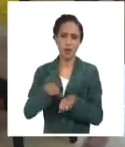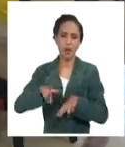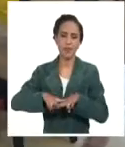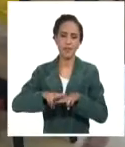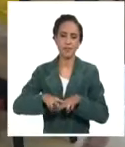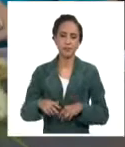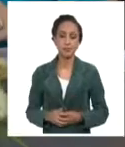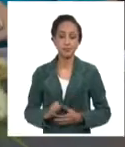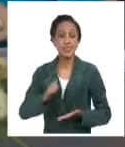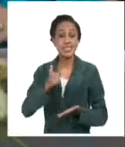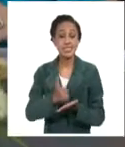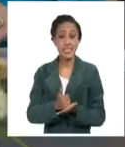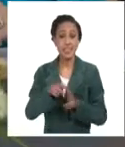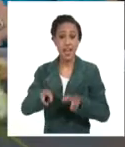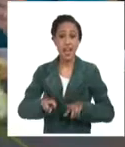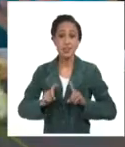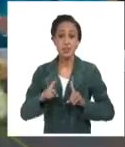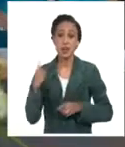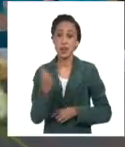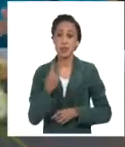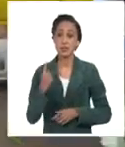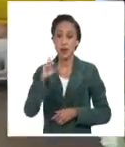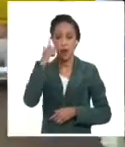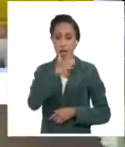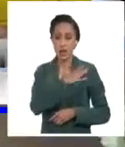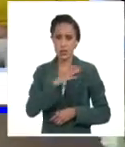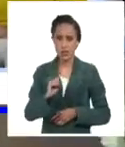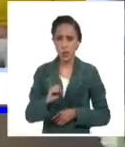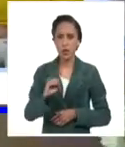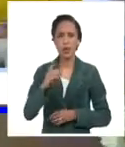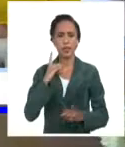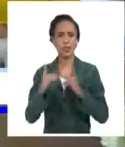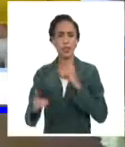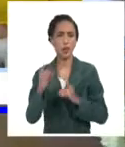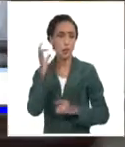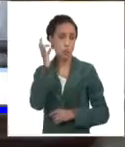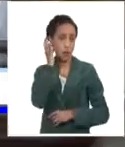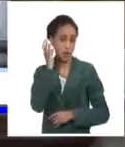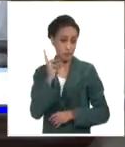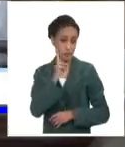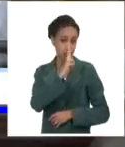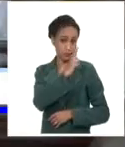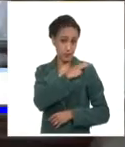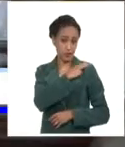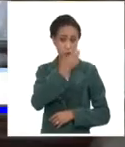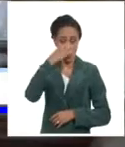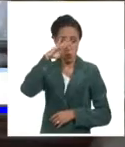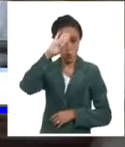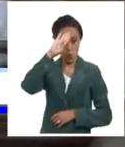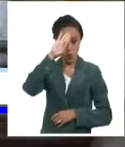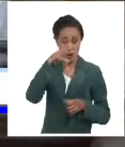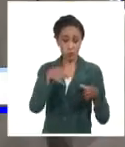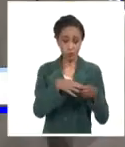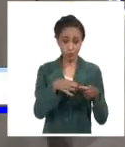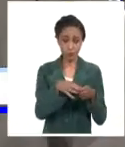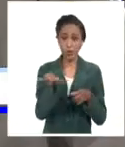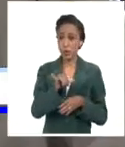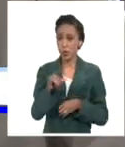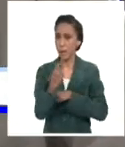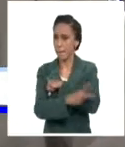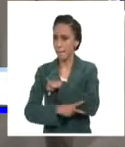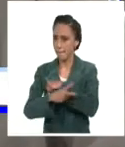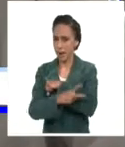En la sede de la Asamblea Nacional, Lasso participó del diálogo entre féminas dirigentes del Parlamento cubano y de la Nación del